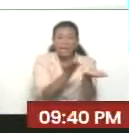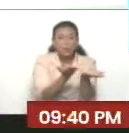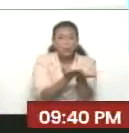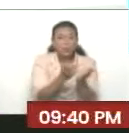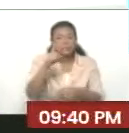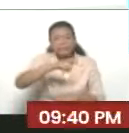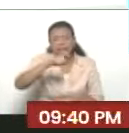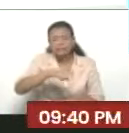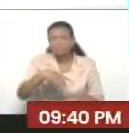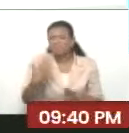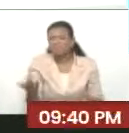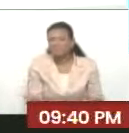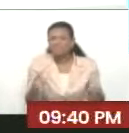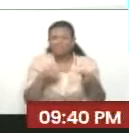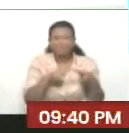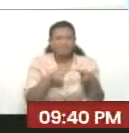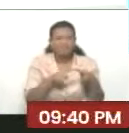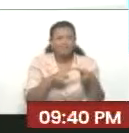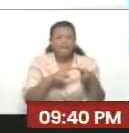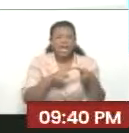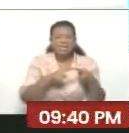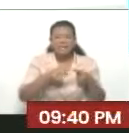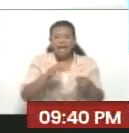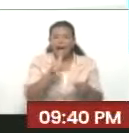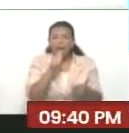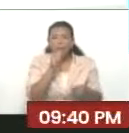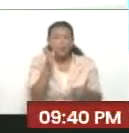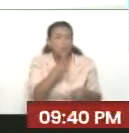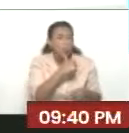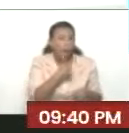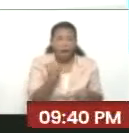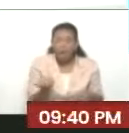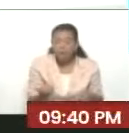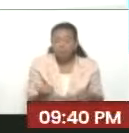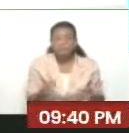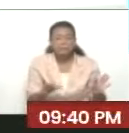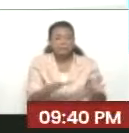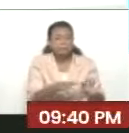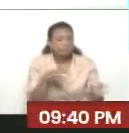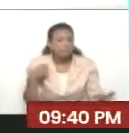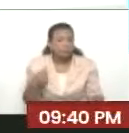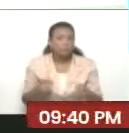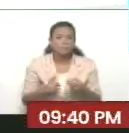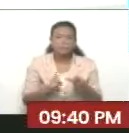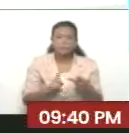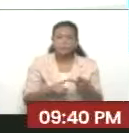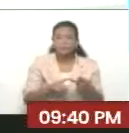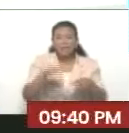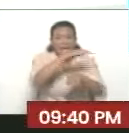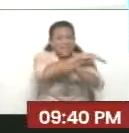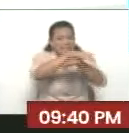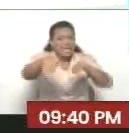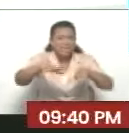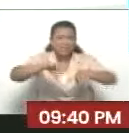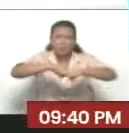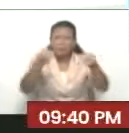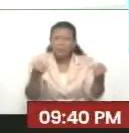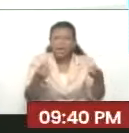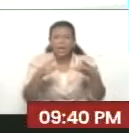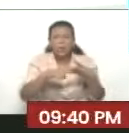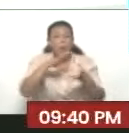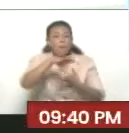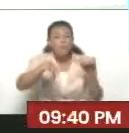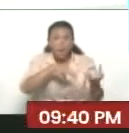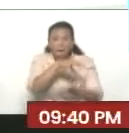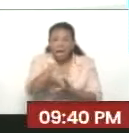la necesidad del sistema de bombeo del colegio Miguel Otero Silva, el techo, y que tenemos un problema